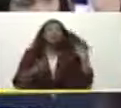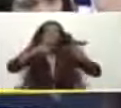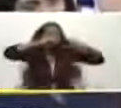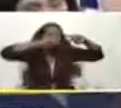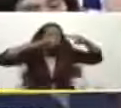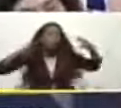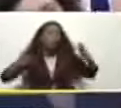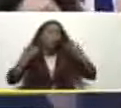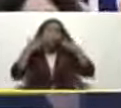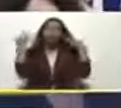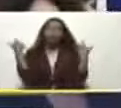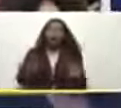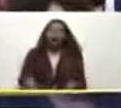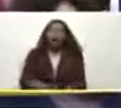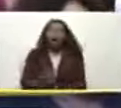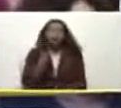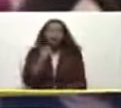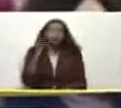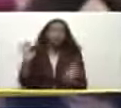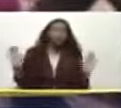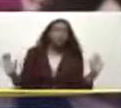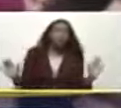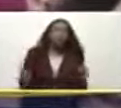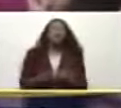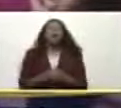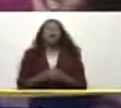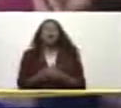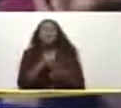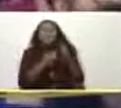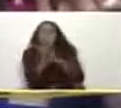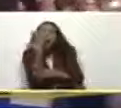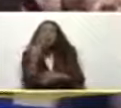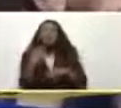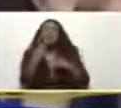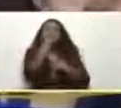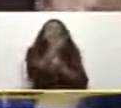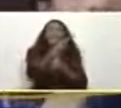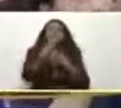Me quedé corto, este dato era de abril. En el mes de mayo llegamos a